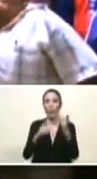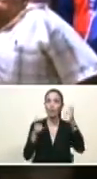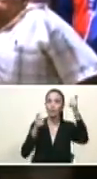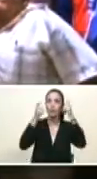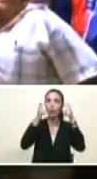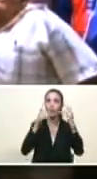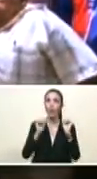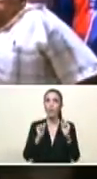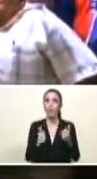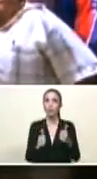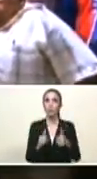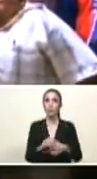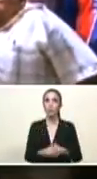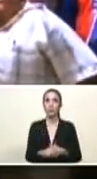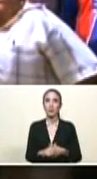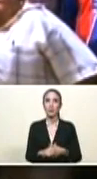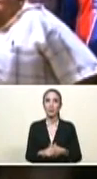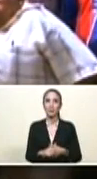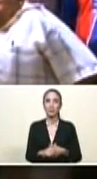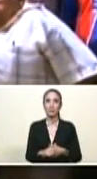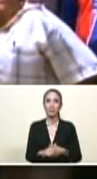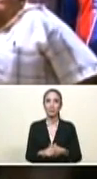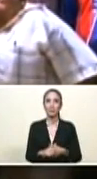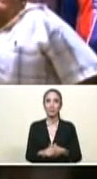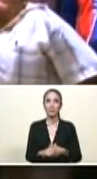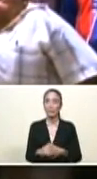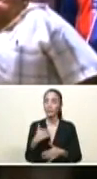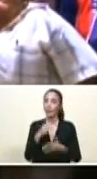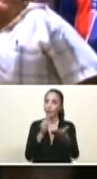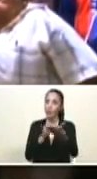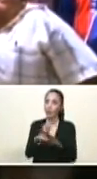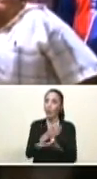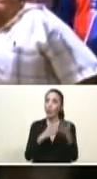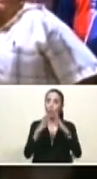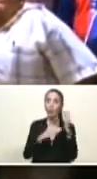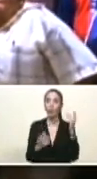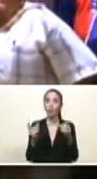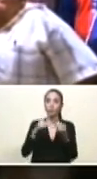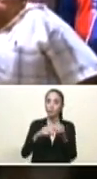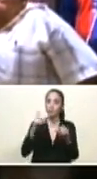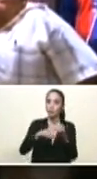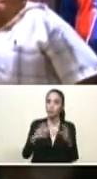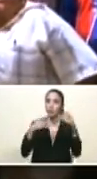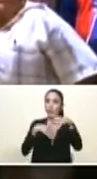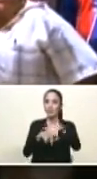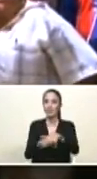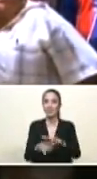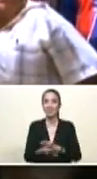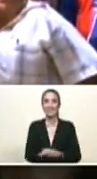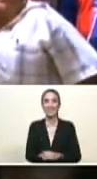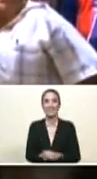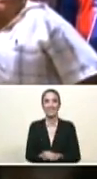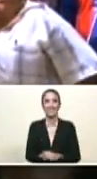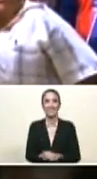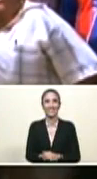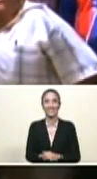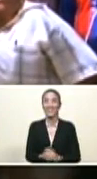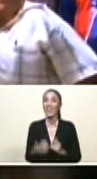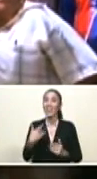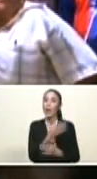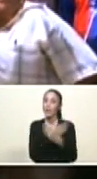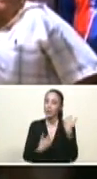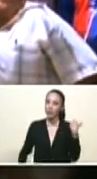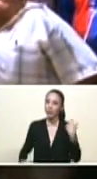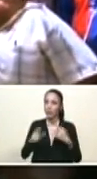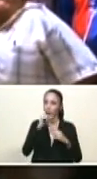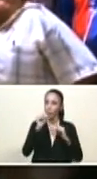comandante eterno, el presidente Hugo Rafael Chávez Frías, continúen, por supuesto, bajo el mandato de su hijo, que es usted, presidente Nicolás Maduro.